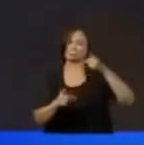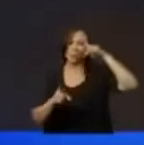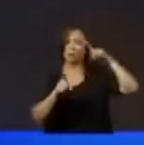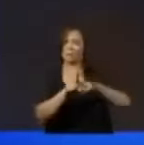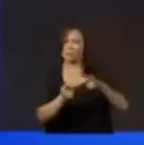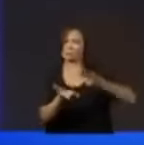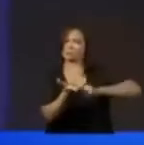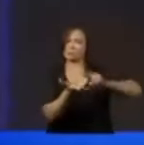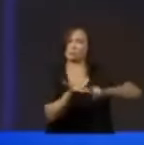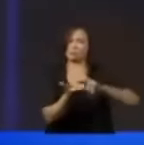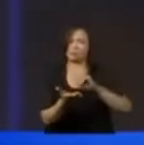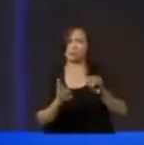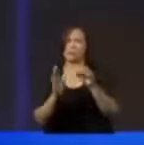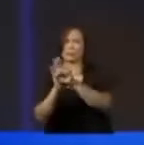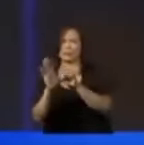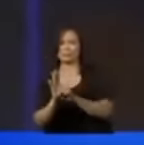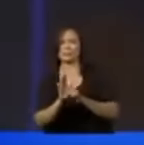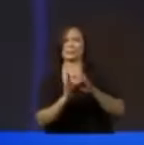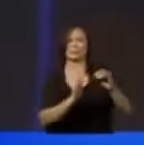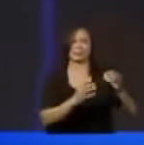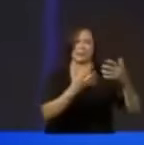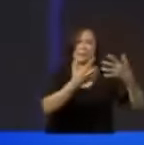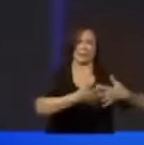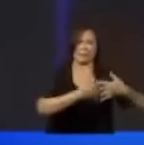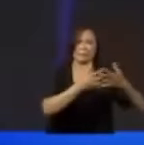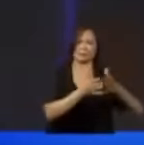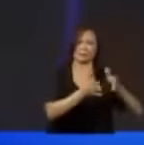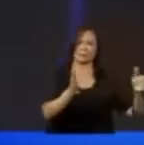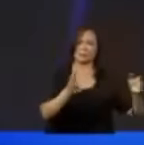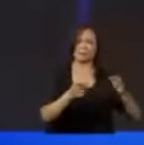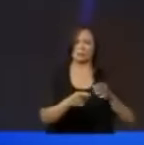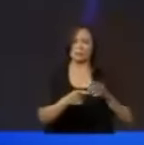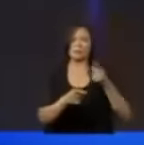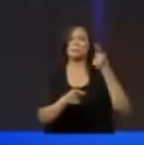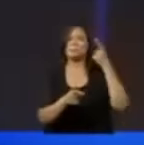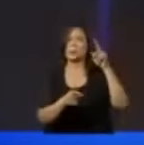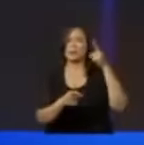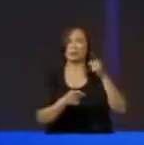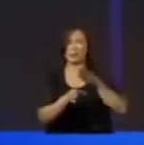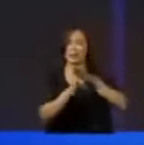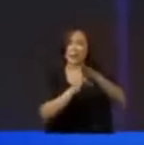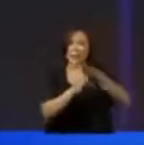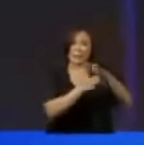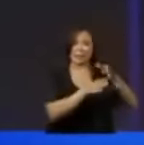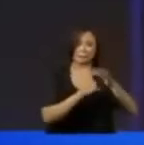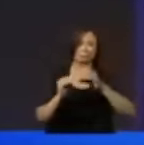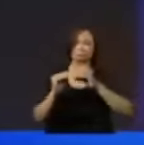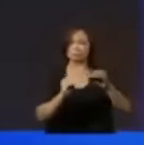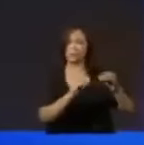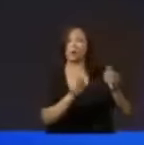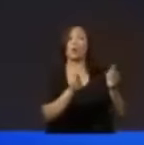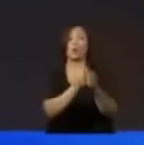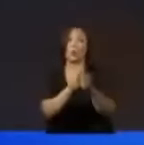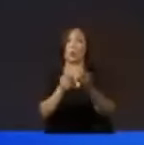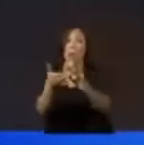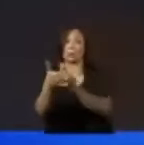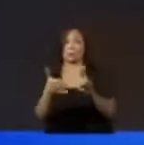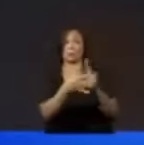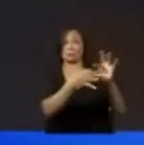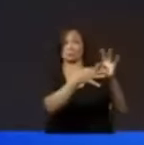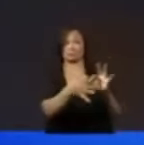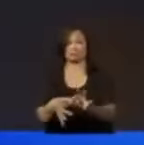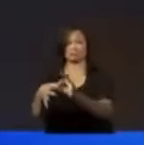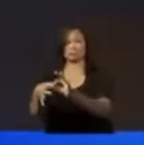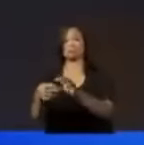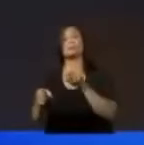convenio entre el Estado, la empresa pública, para que las carreras a impartir junto con las universidades